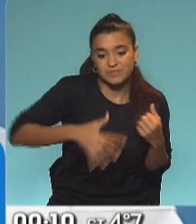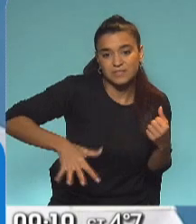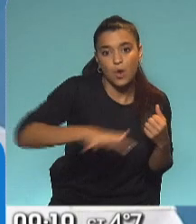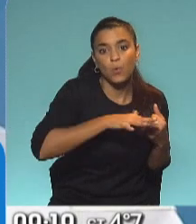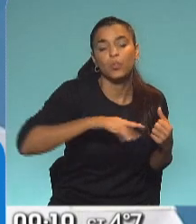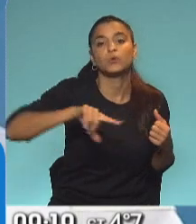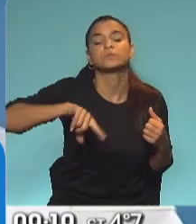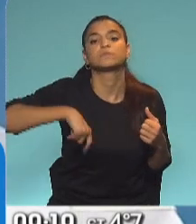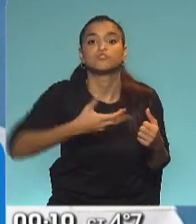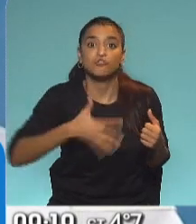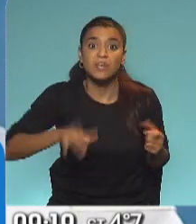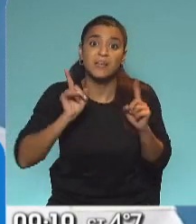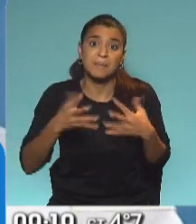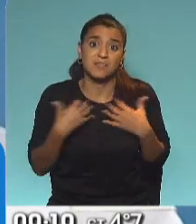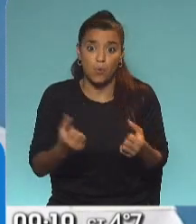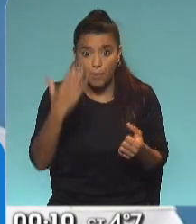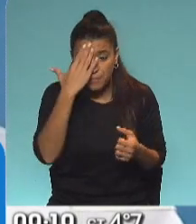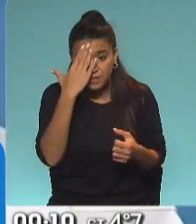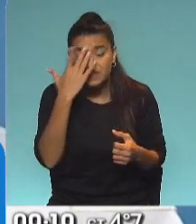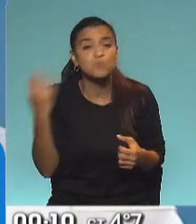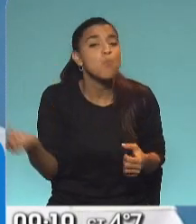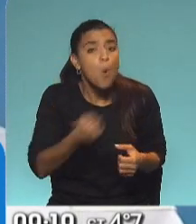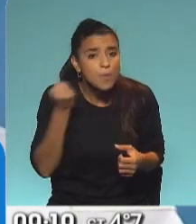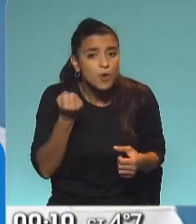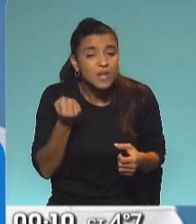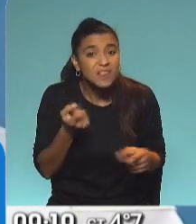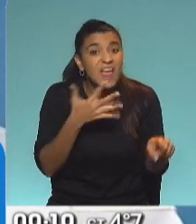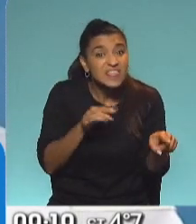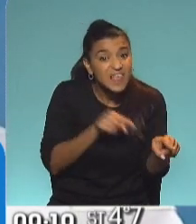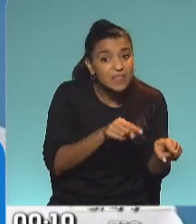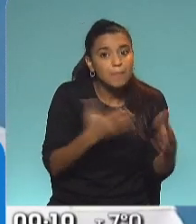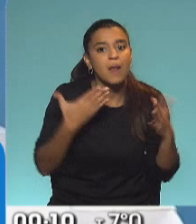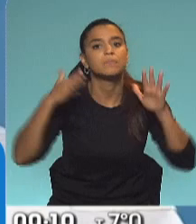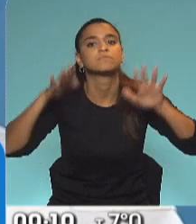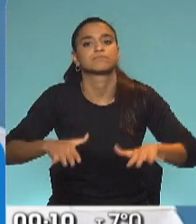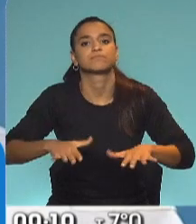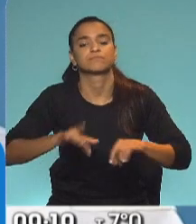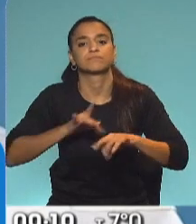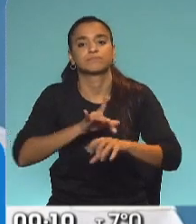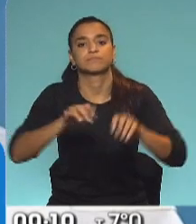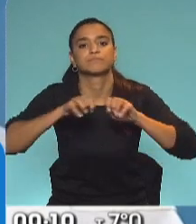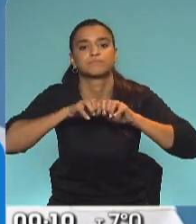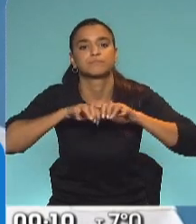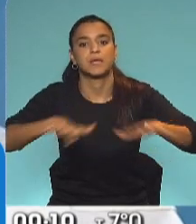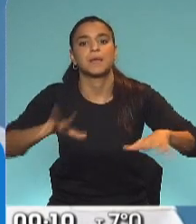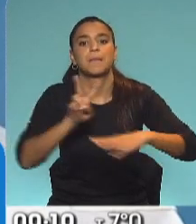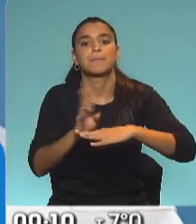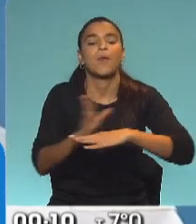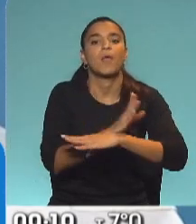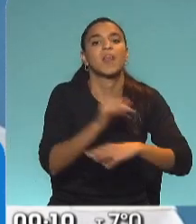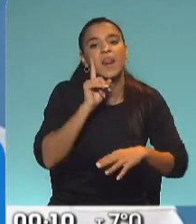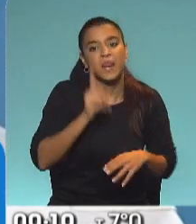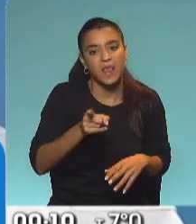de la salud mental será clave para detener la transmisión y prevenir el